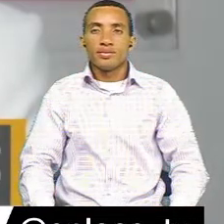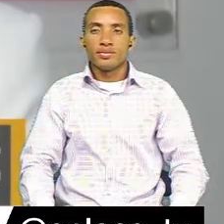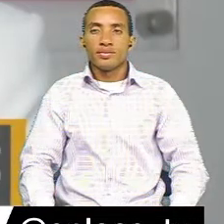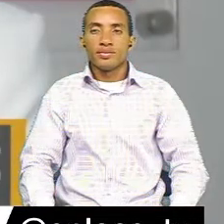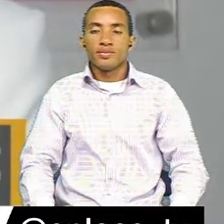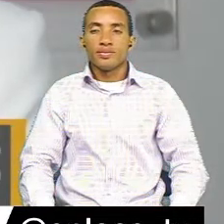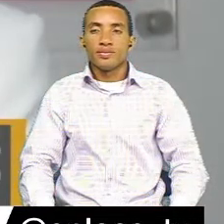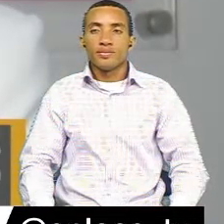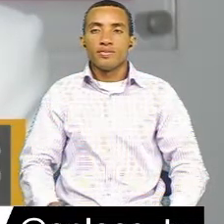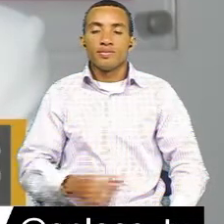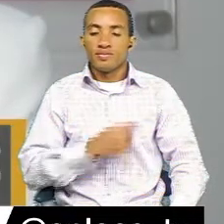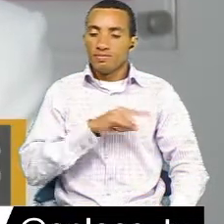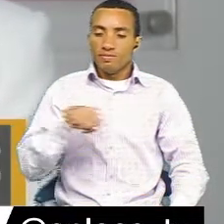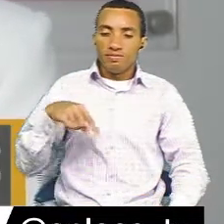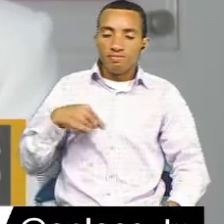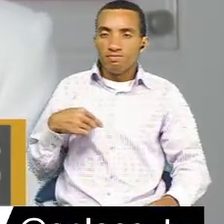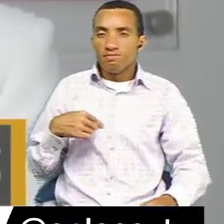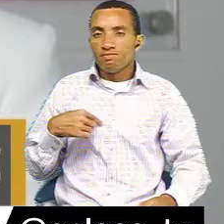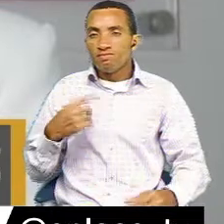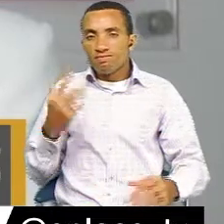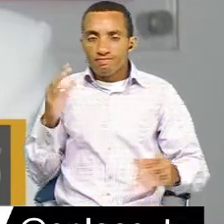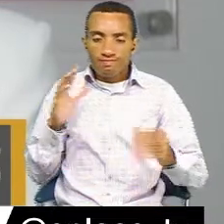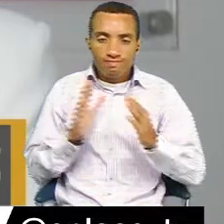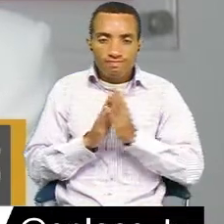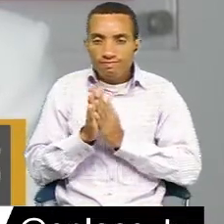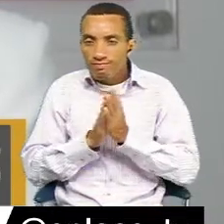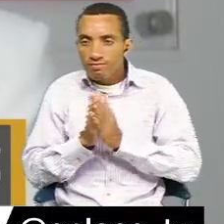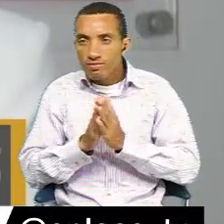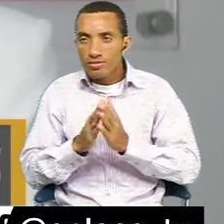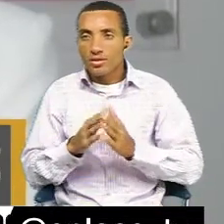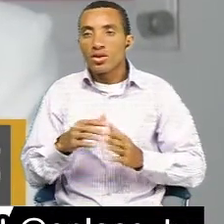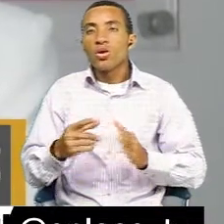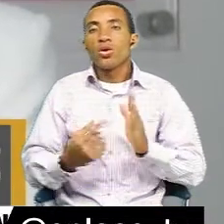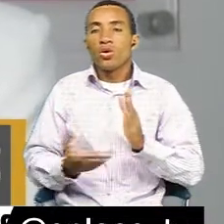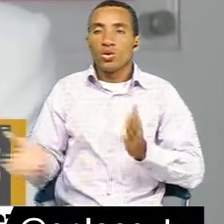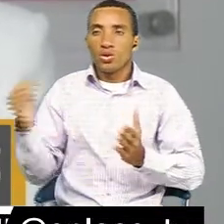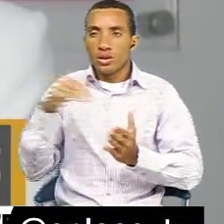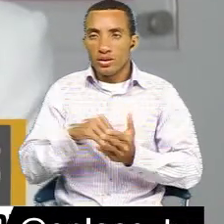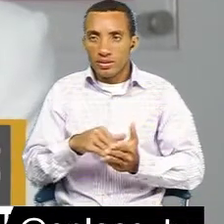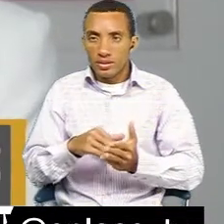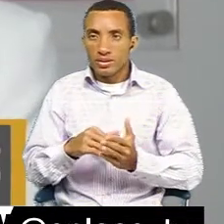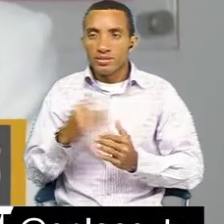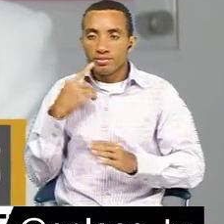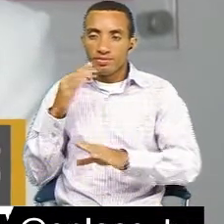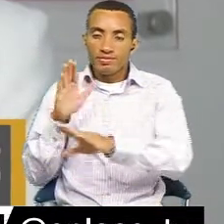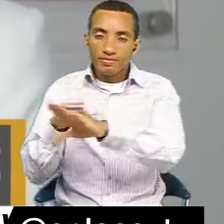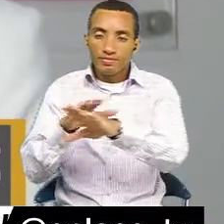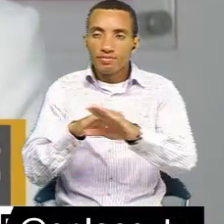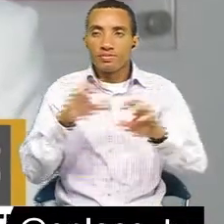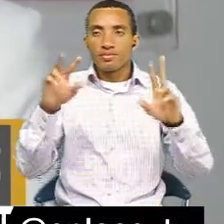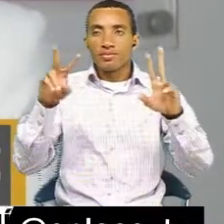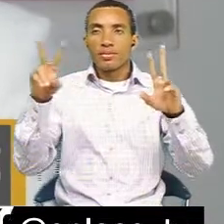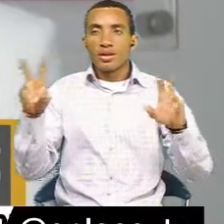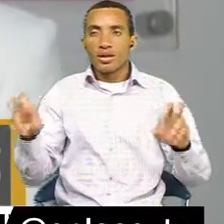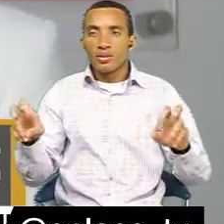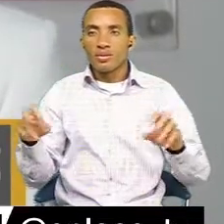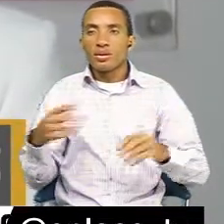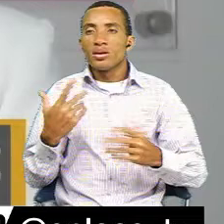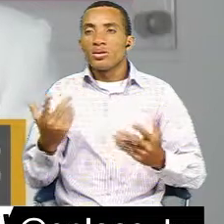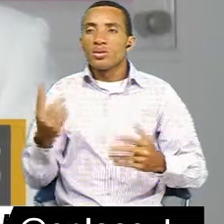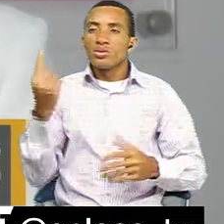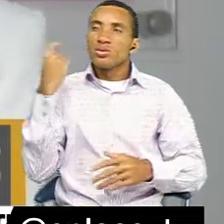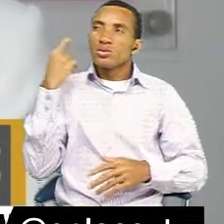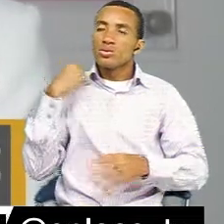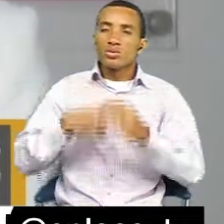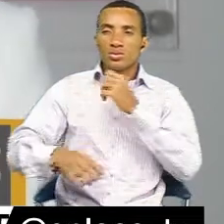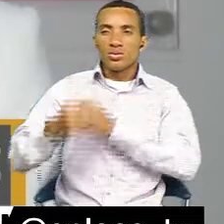Estamos a la expectativa, estamos avisados, creo que nos va a tocar nuevamente volver a revisar el tema cuanto hace más o menos un año